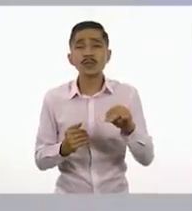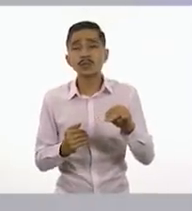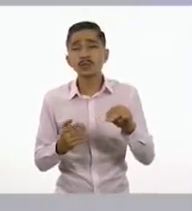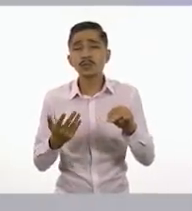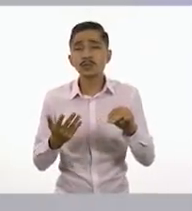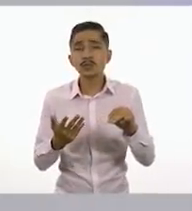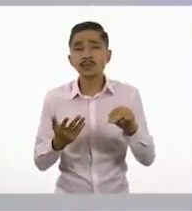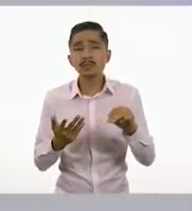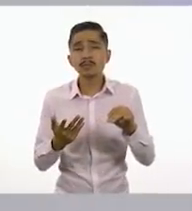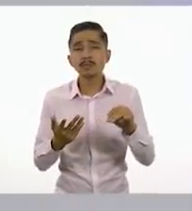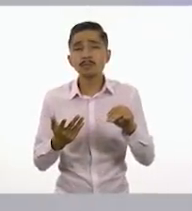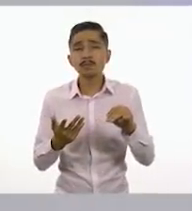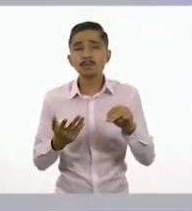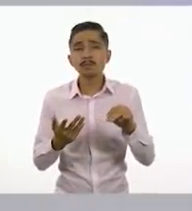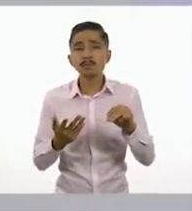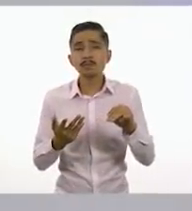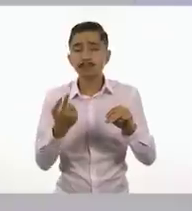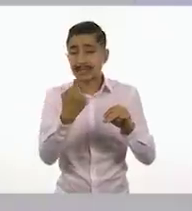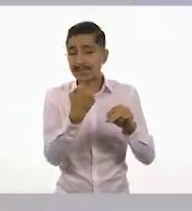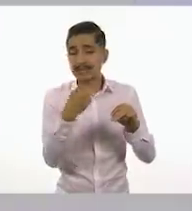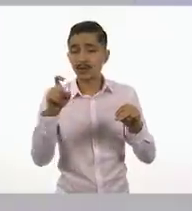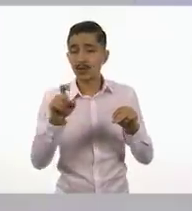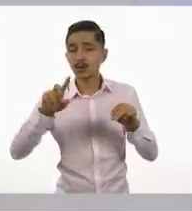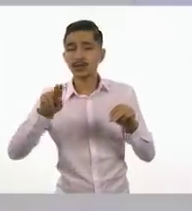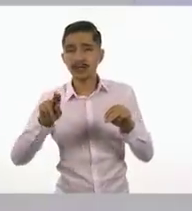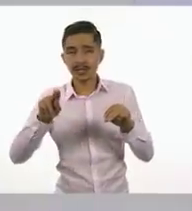Serían 10 centímetros, 180.